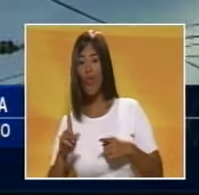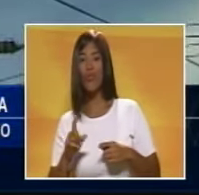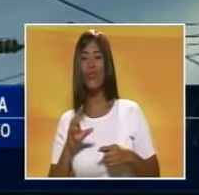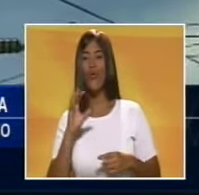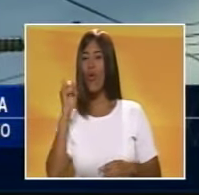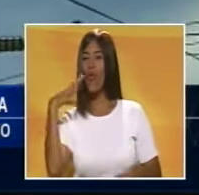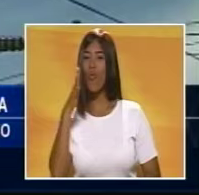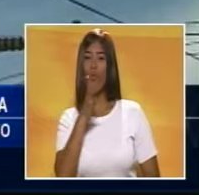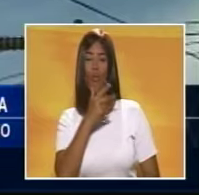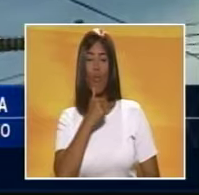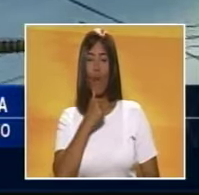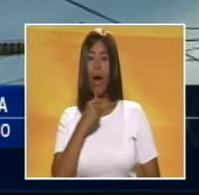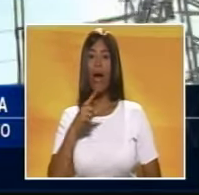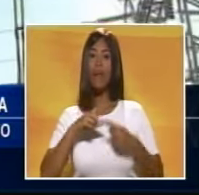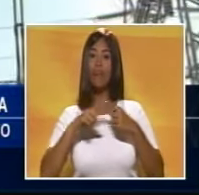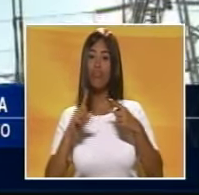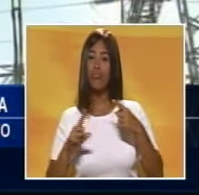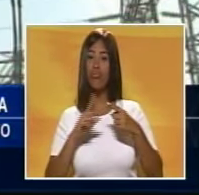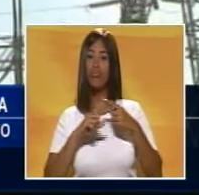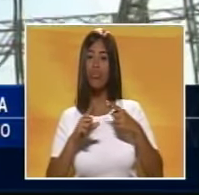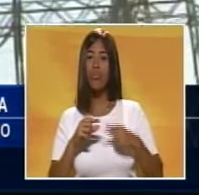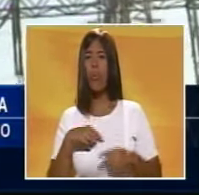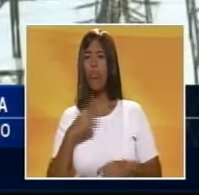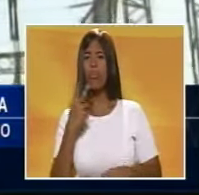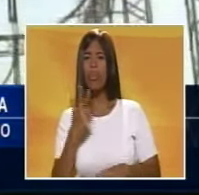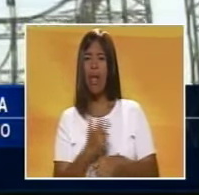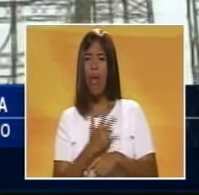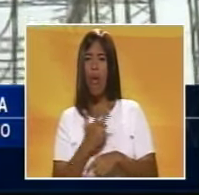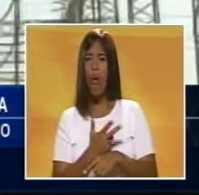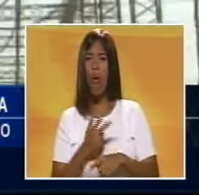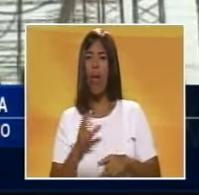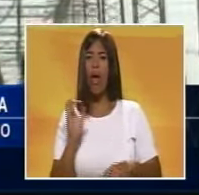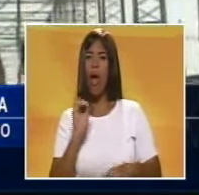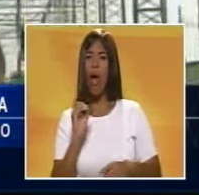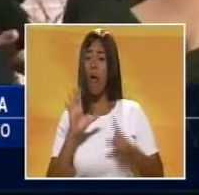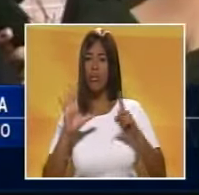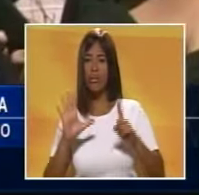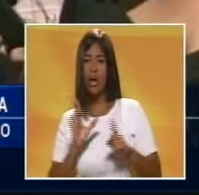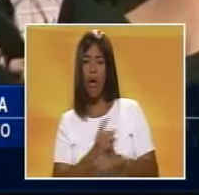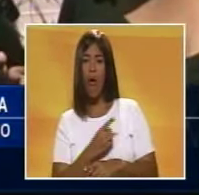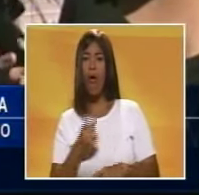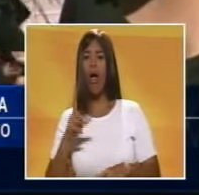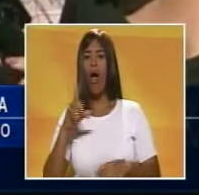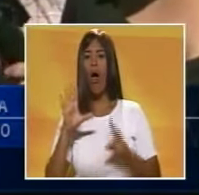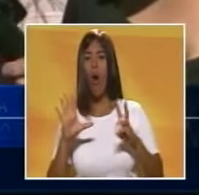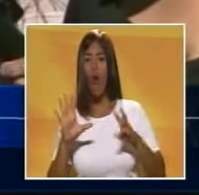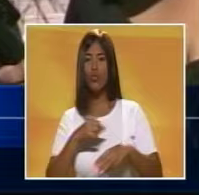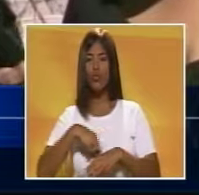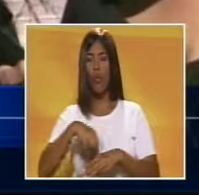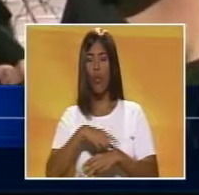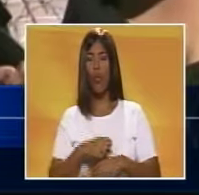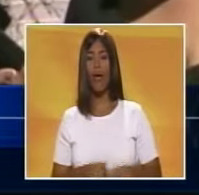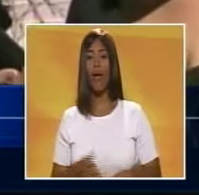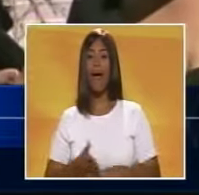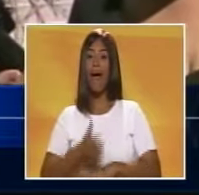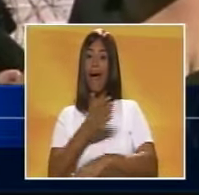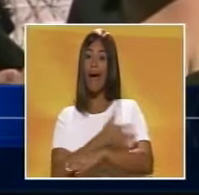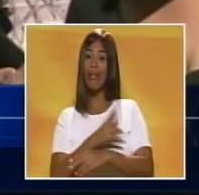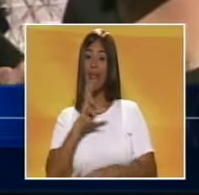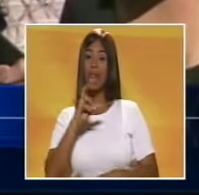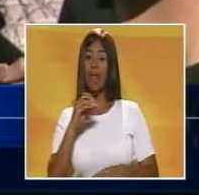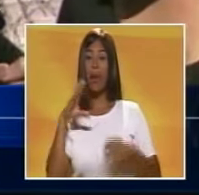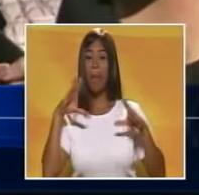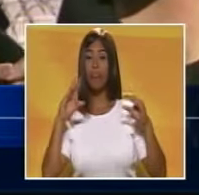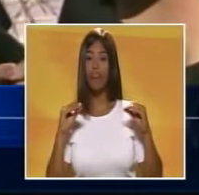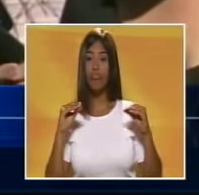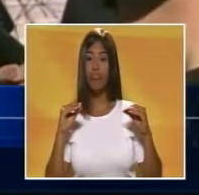ha llegado la energía eléctrica reportan que les dura tan solo 6 u 8 horas. Ya tenemos desde el viernes que se nos fue la